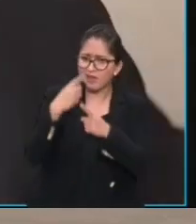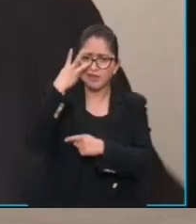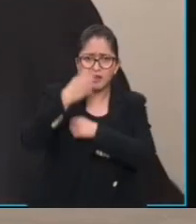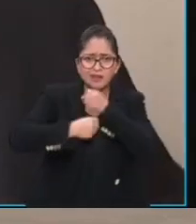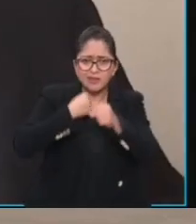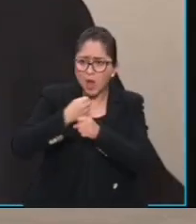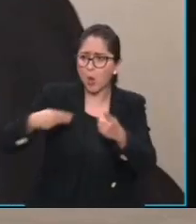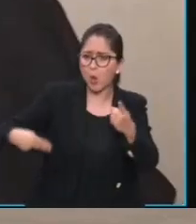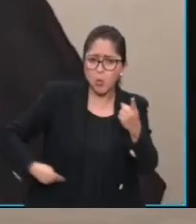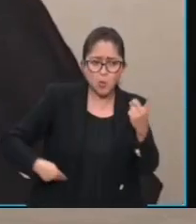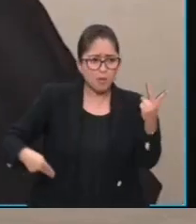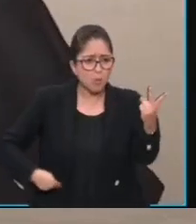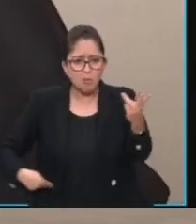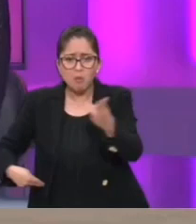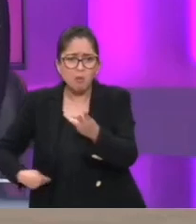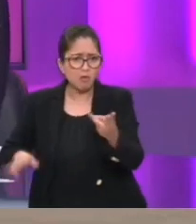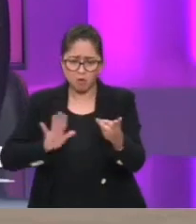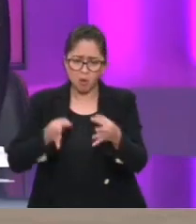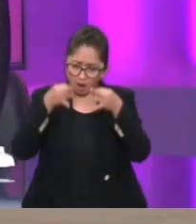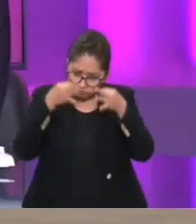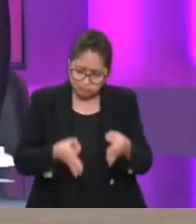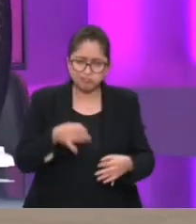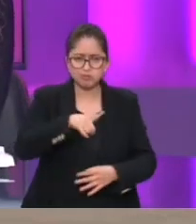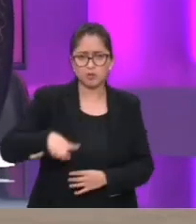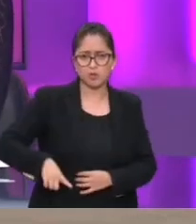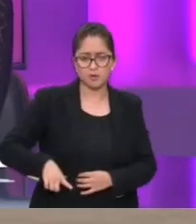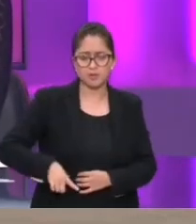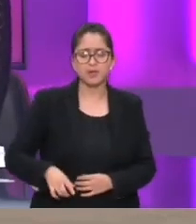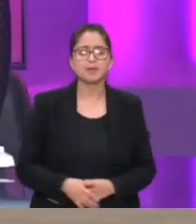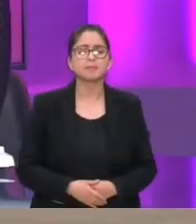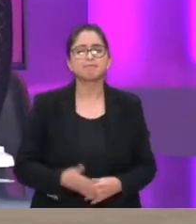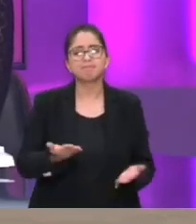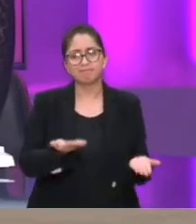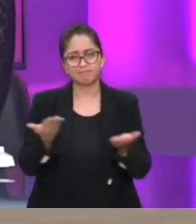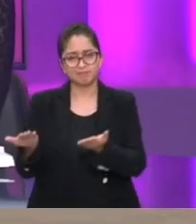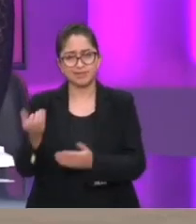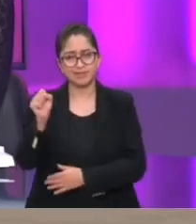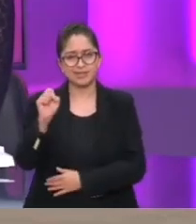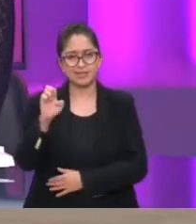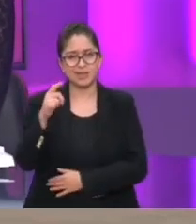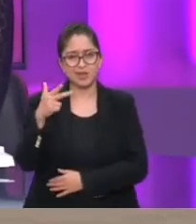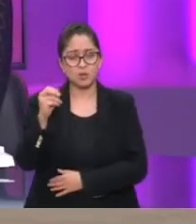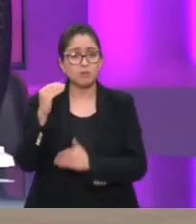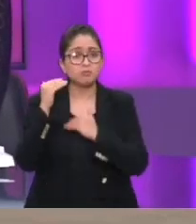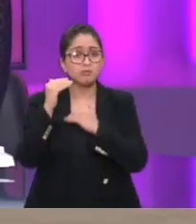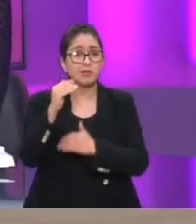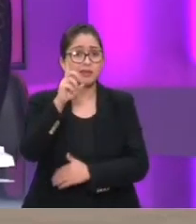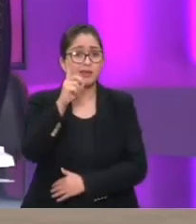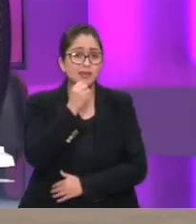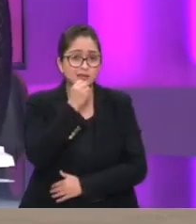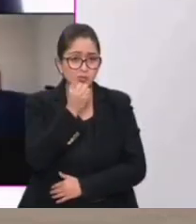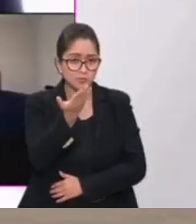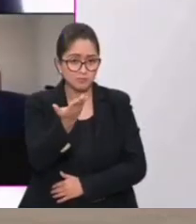y se pongan a gobernar. Volvemos con usted, por favor, Sergio Gutiérrez Luna. Adelante, diputado, hasta por 30 segundos.